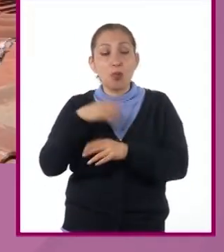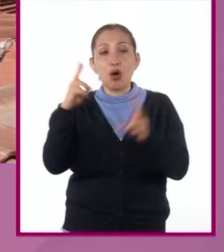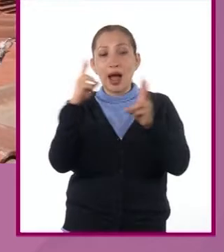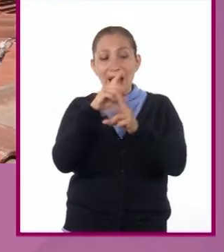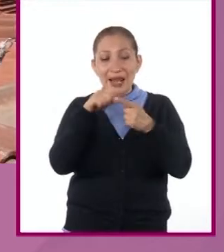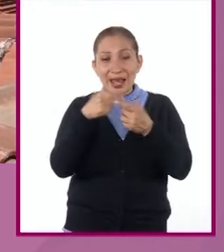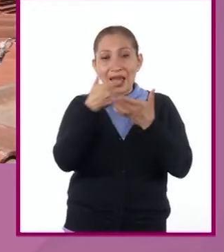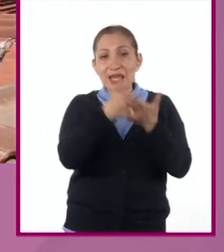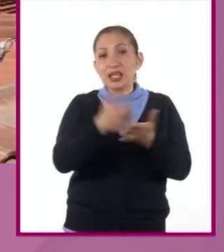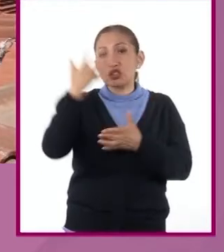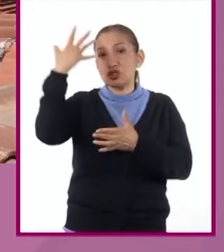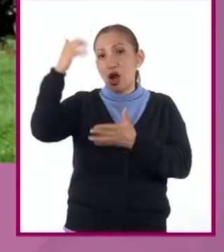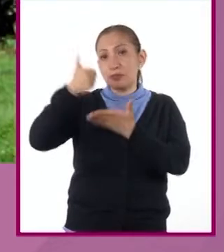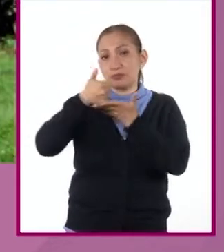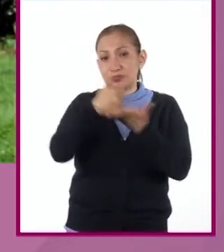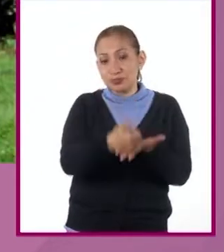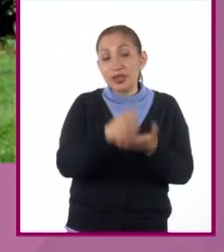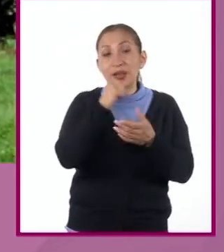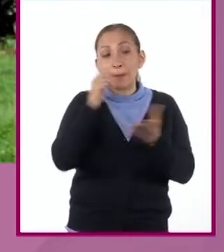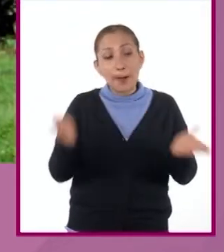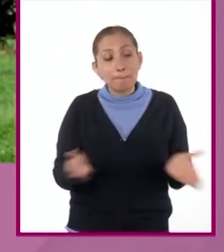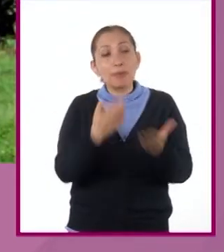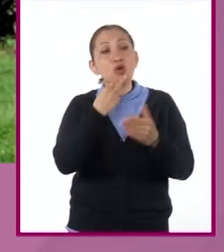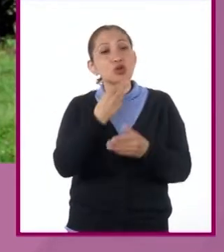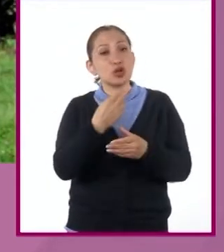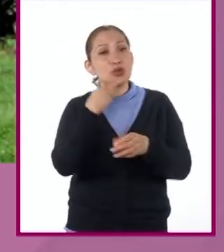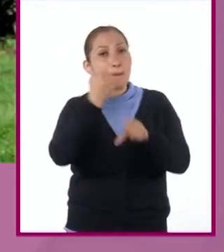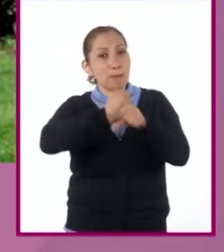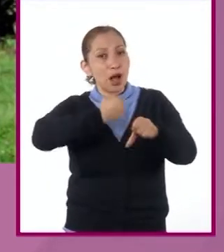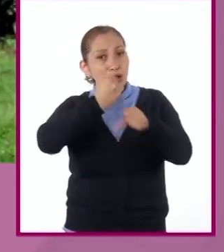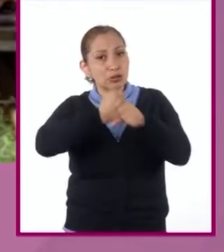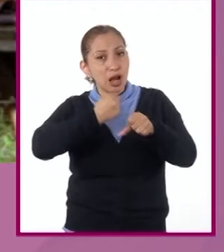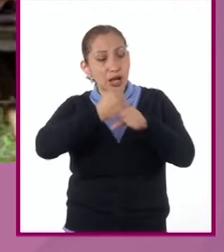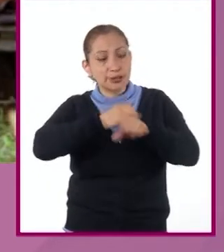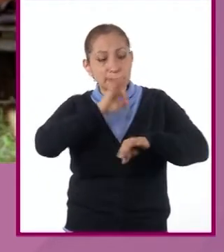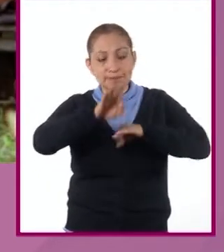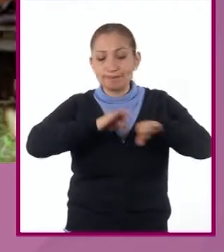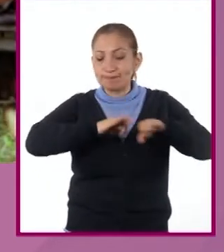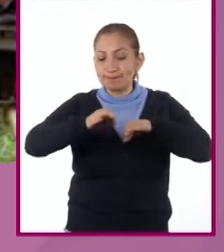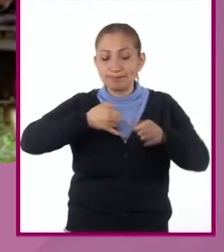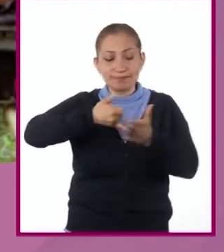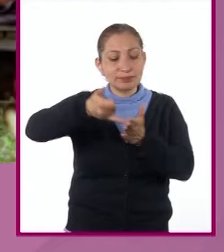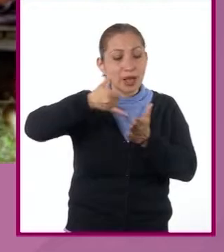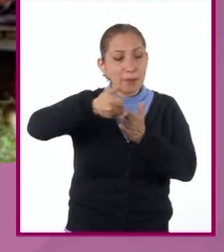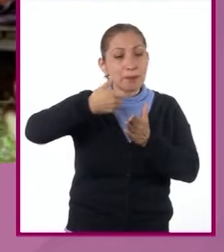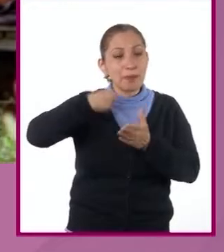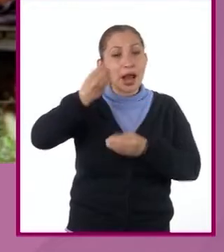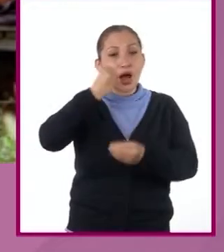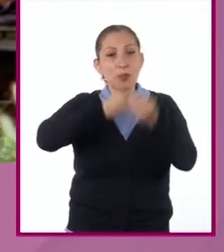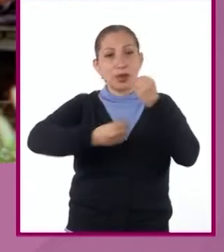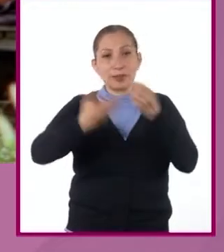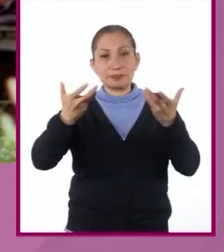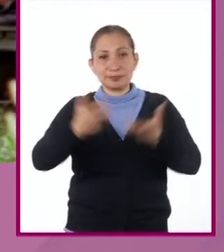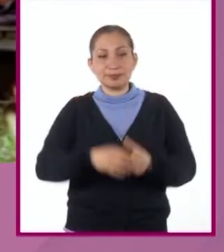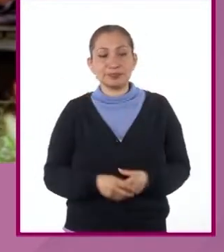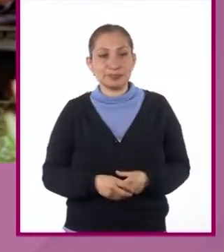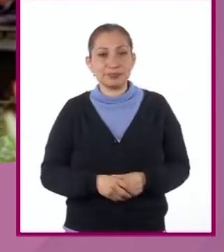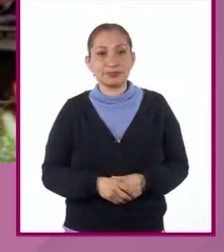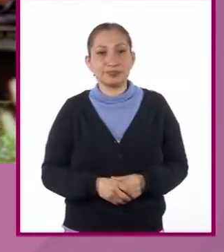eólica y la solar. E impulsar el uso de prácticas agroecológicas para cultivar los alimentos.